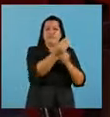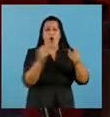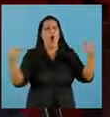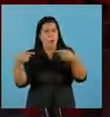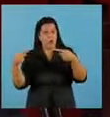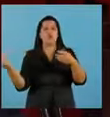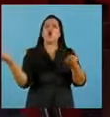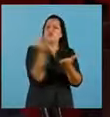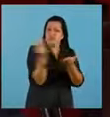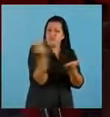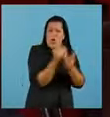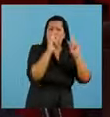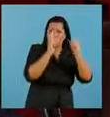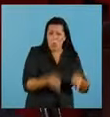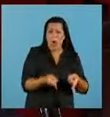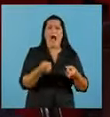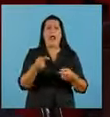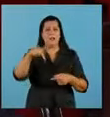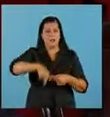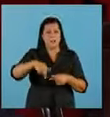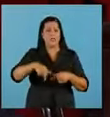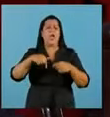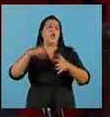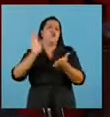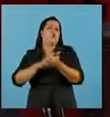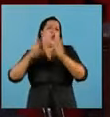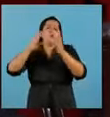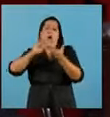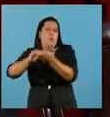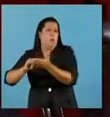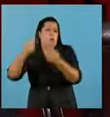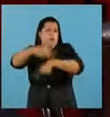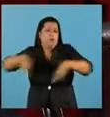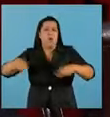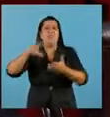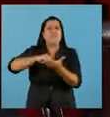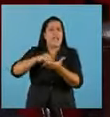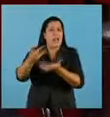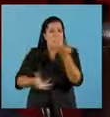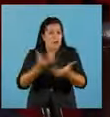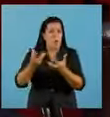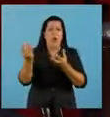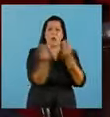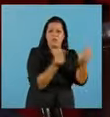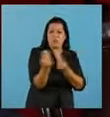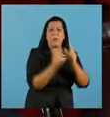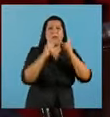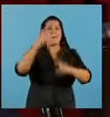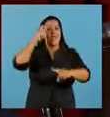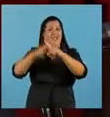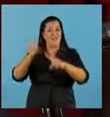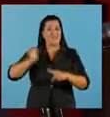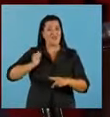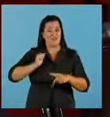oposición política, del mundo académico y jurídico, de la provincia de Tierra del Fuego y de los excombatientes.